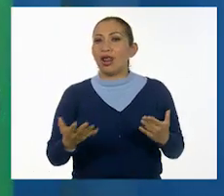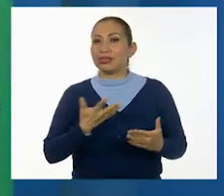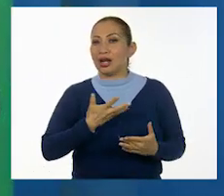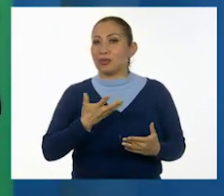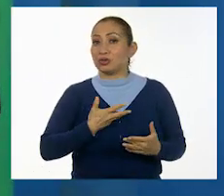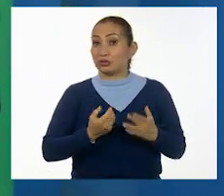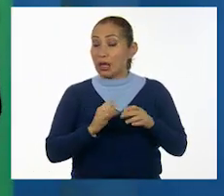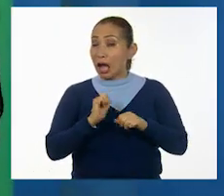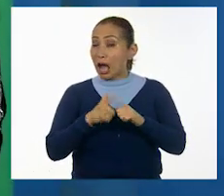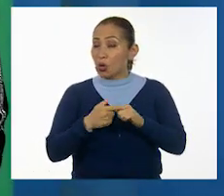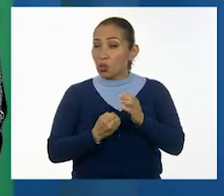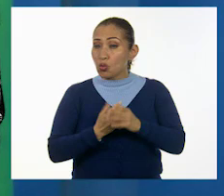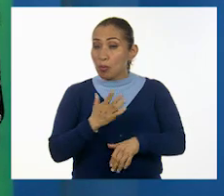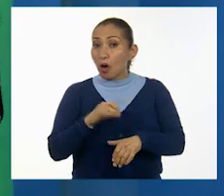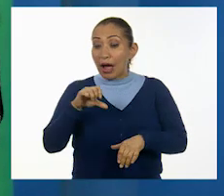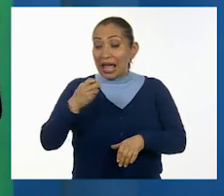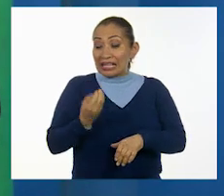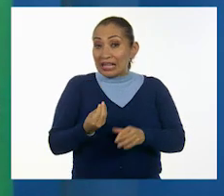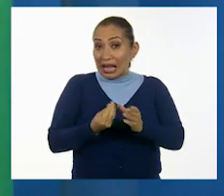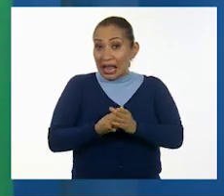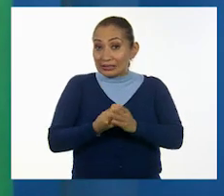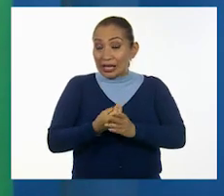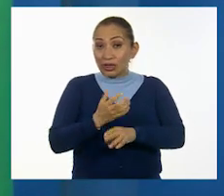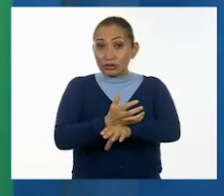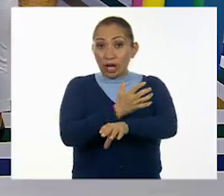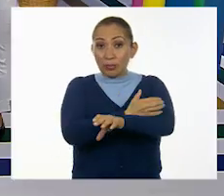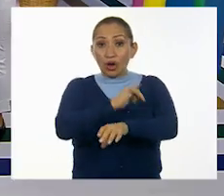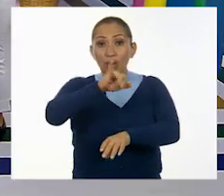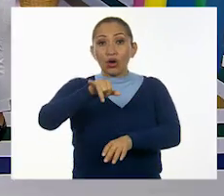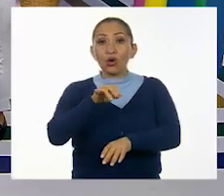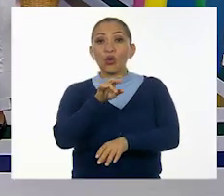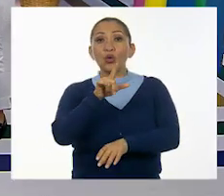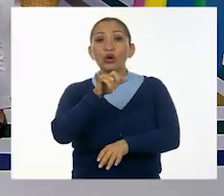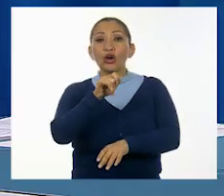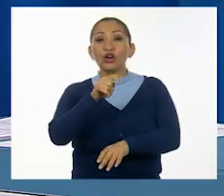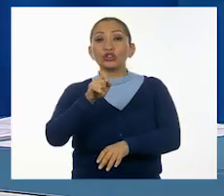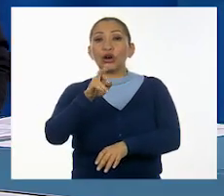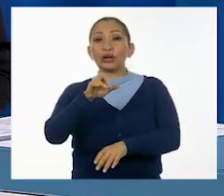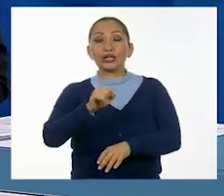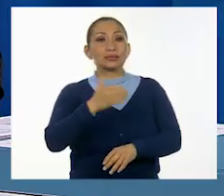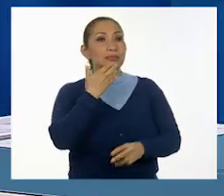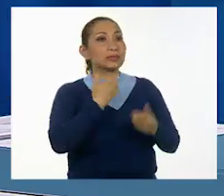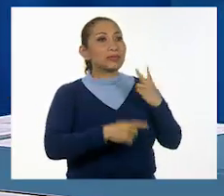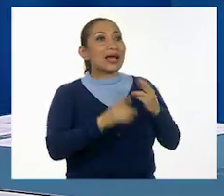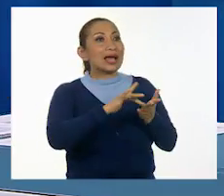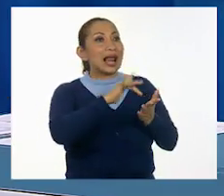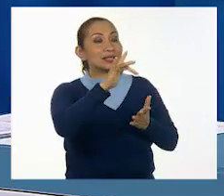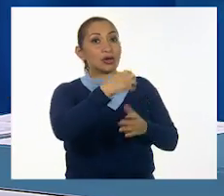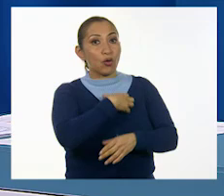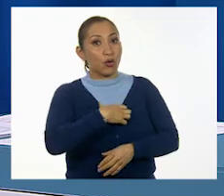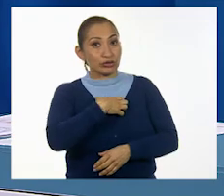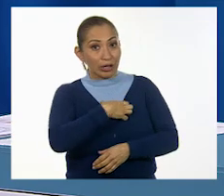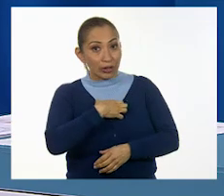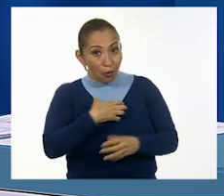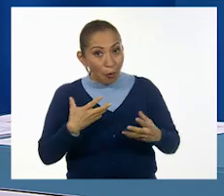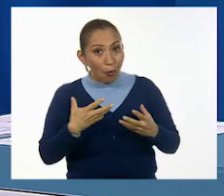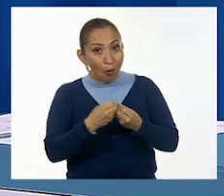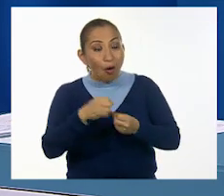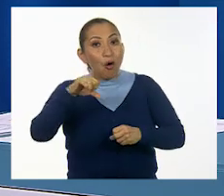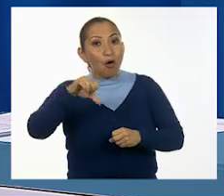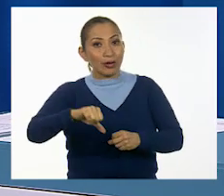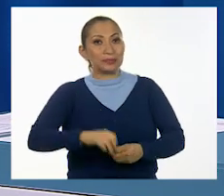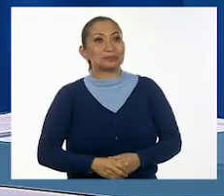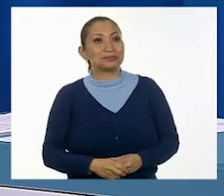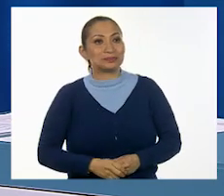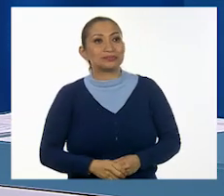una novedad. Por esta sesión nos acompaña Julio Torres. Bienvenido. Muchas gracias. Muy contento de estar con ustedes el día de